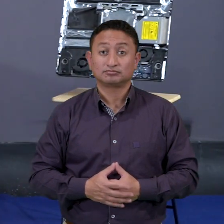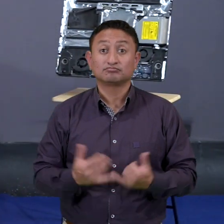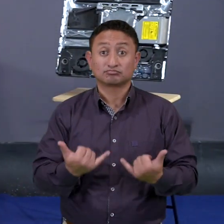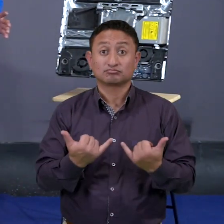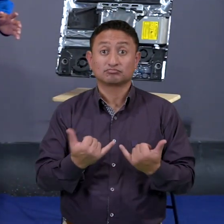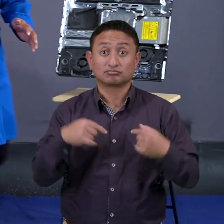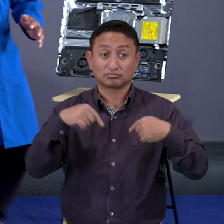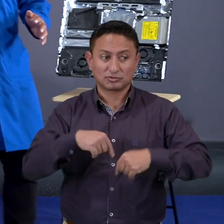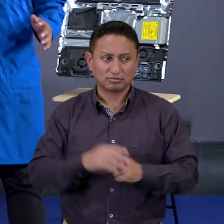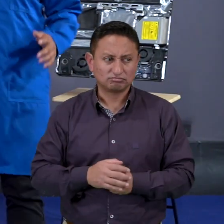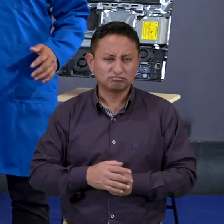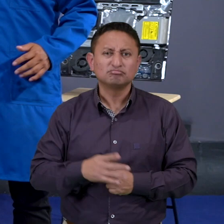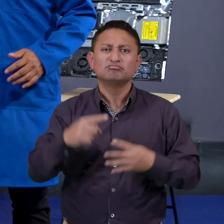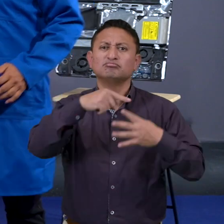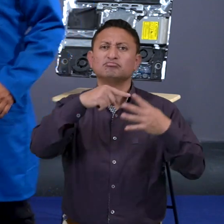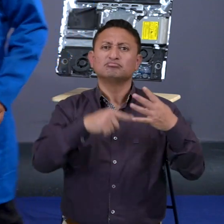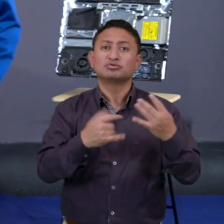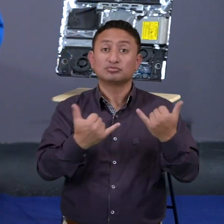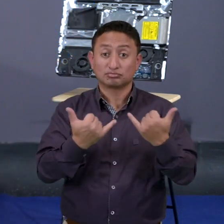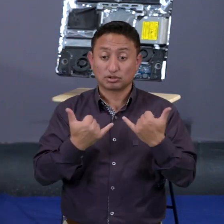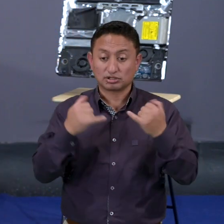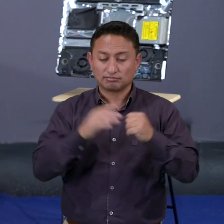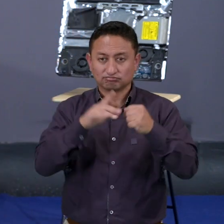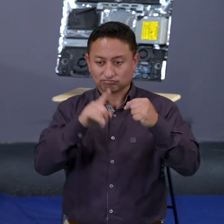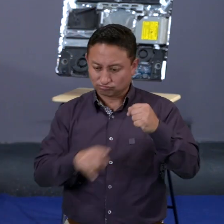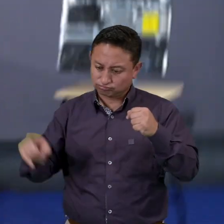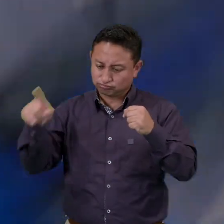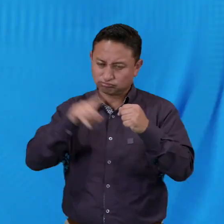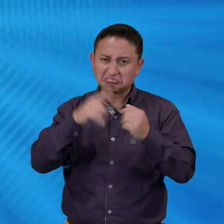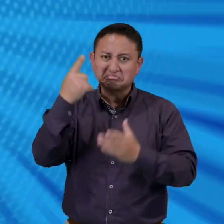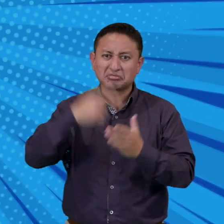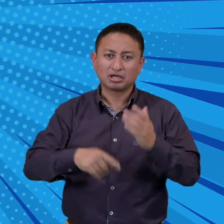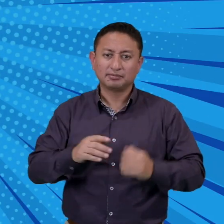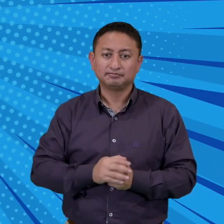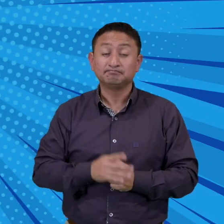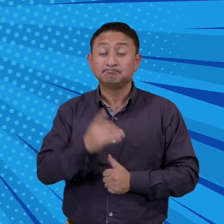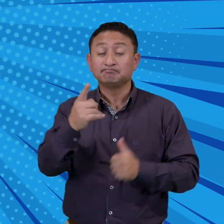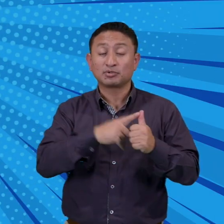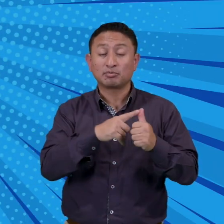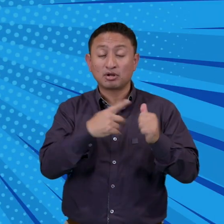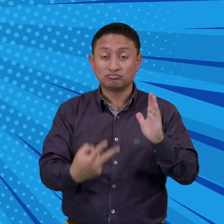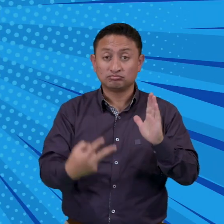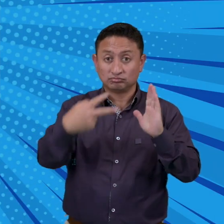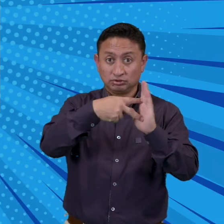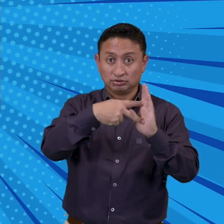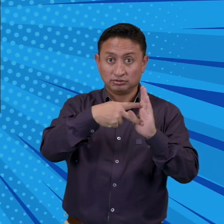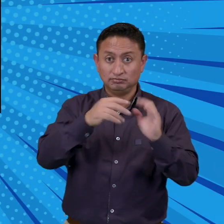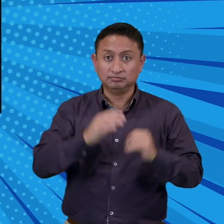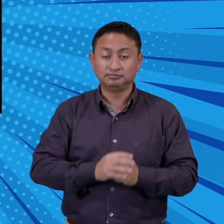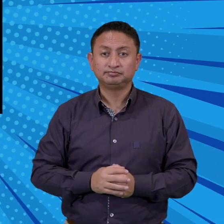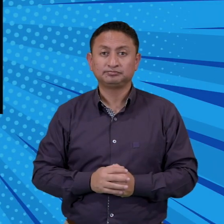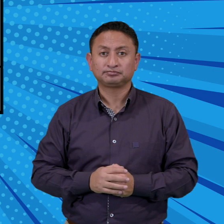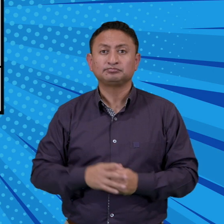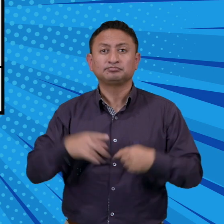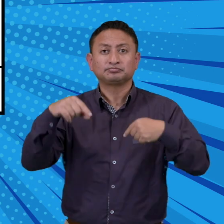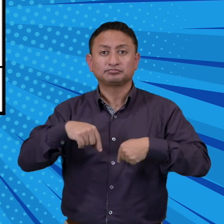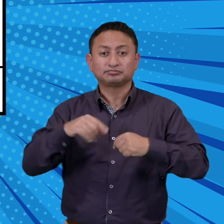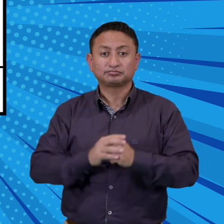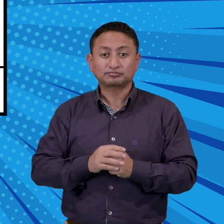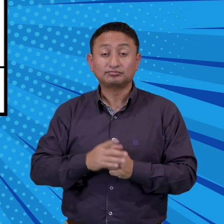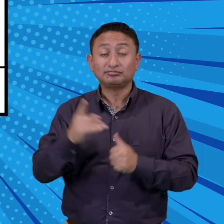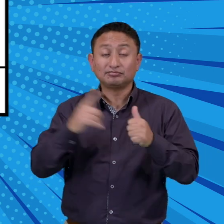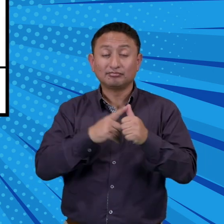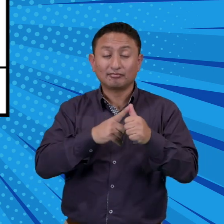Ahora veamos los elementos que componen un circuito eléctrico. Elementos activos. Dispositivos capaces de generar